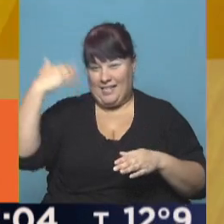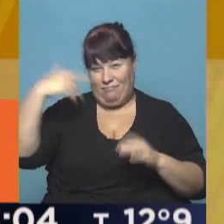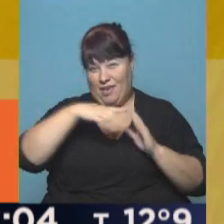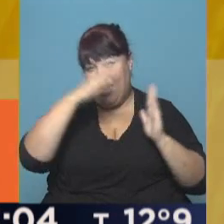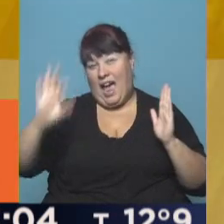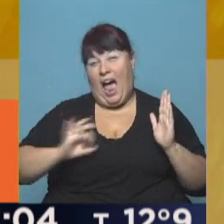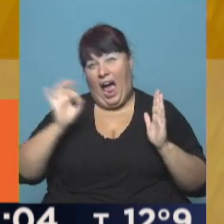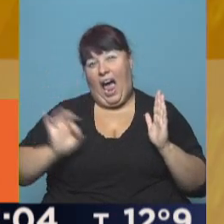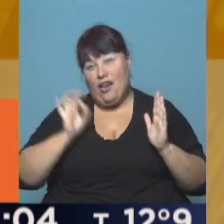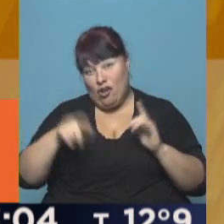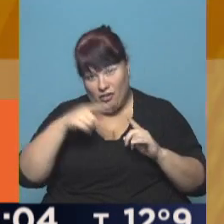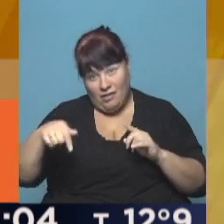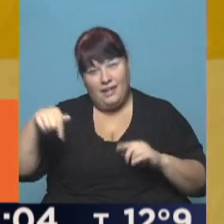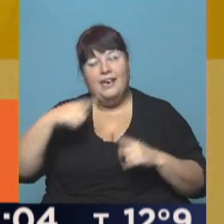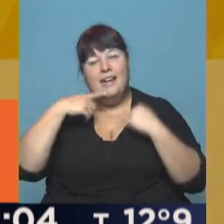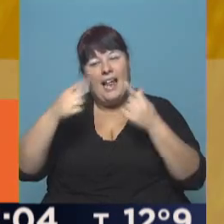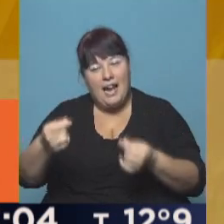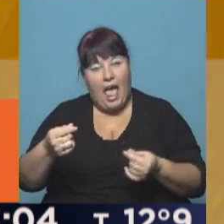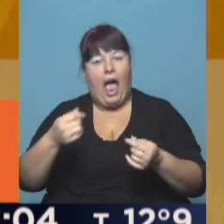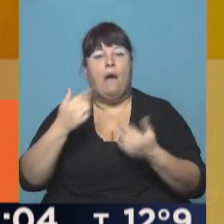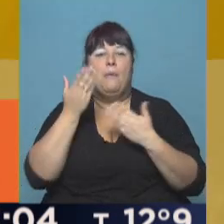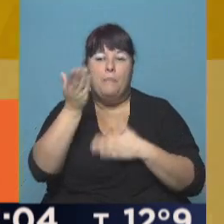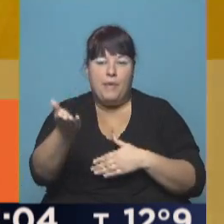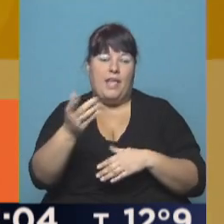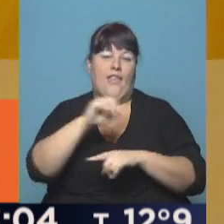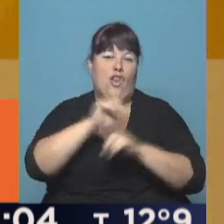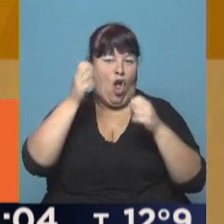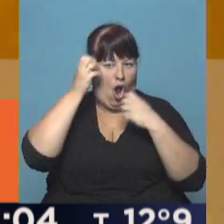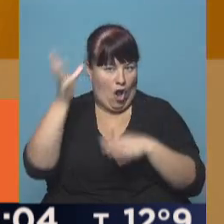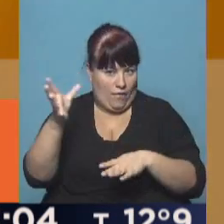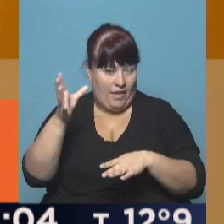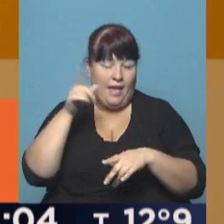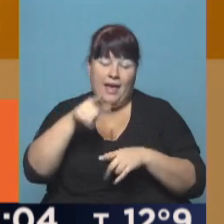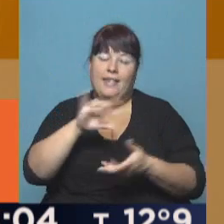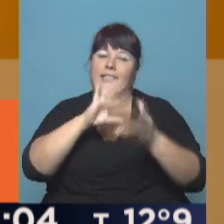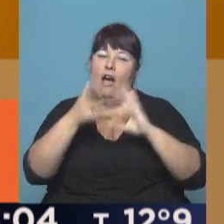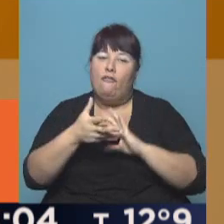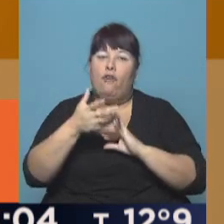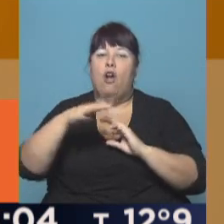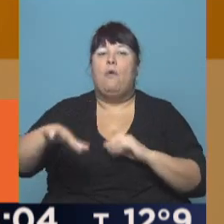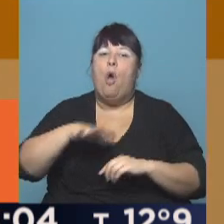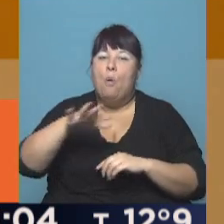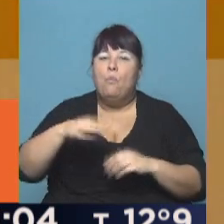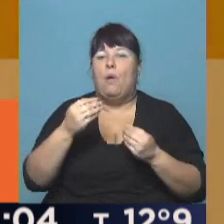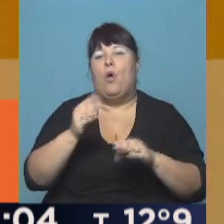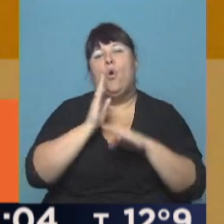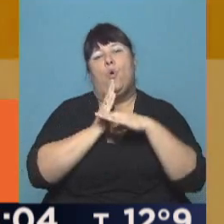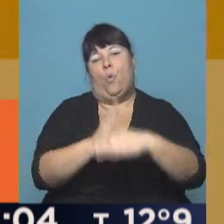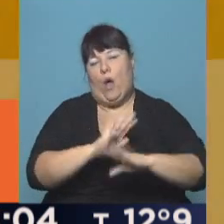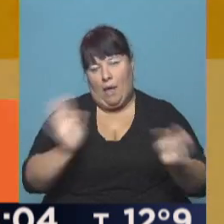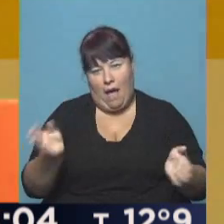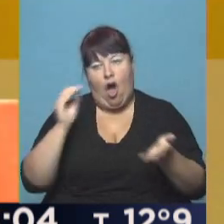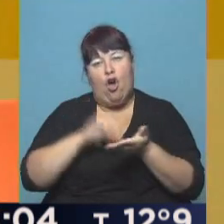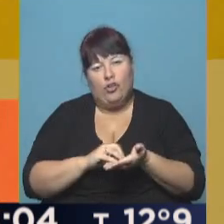vivieron a lo largo de los 23 años del reclamo y del clamor por el no olvidar, esa herramienta que tienen los pueblos para que nunca más